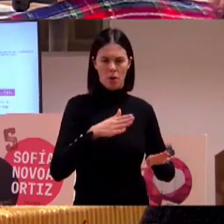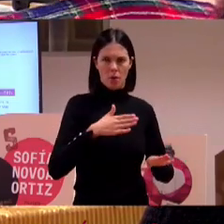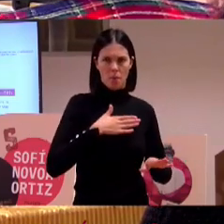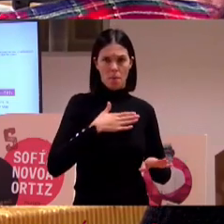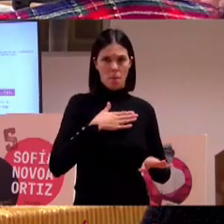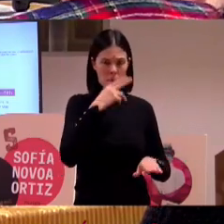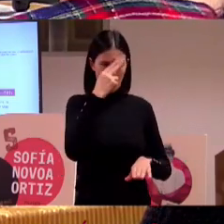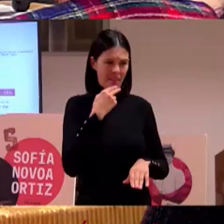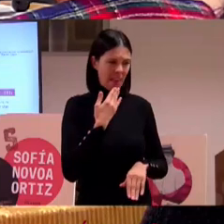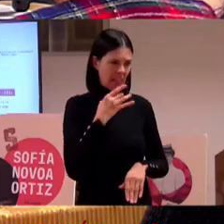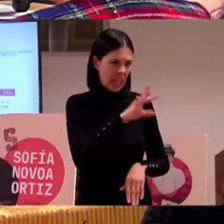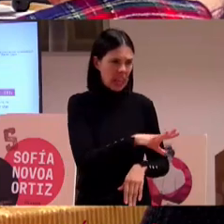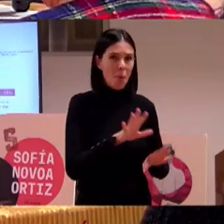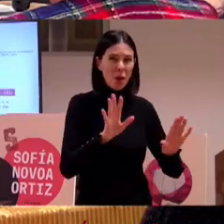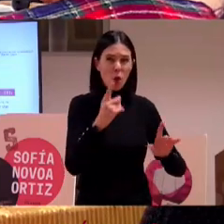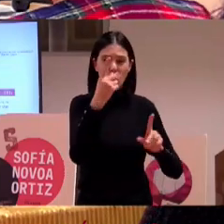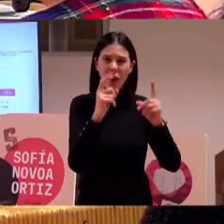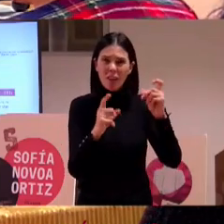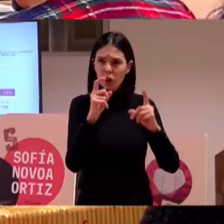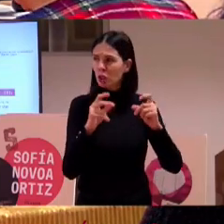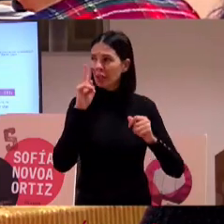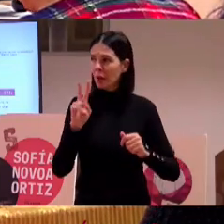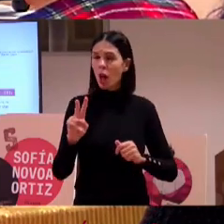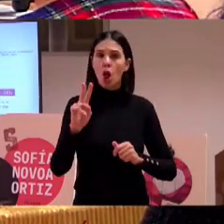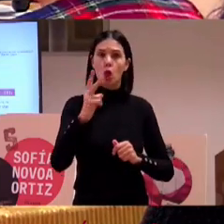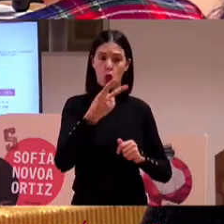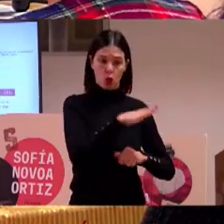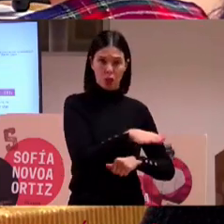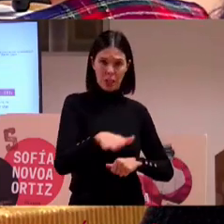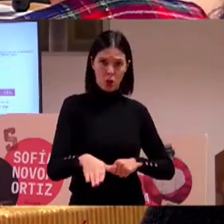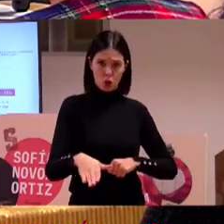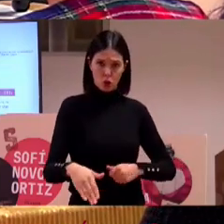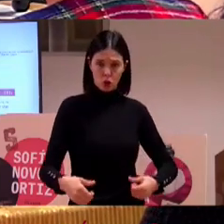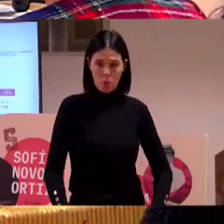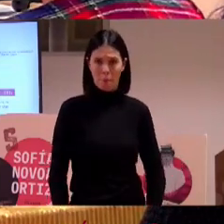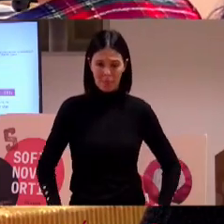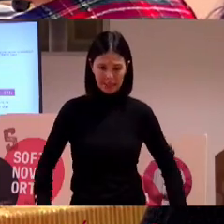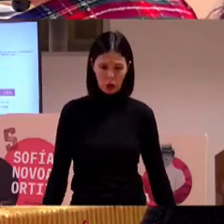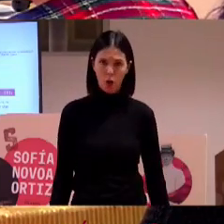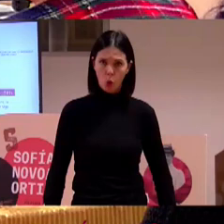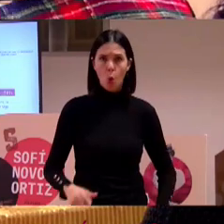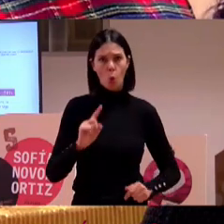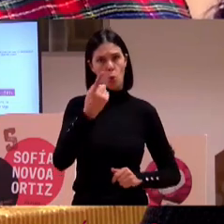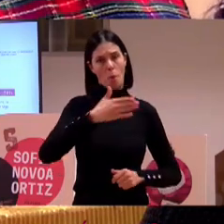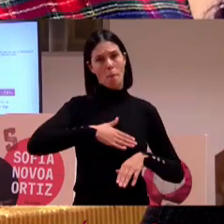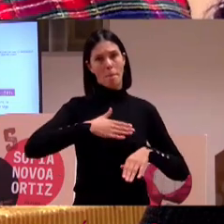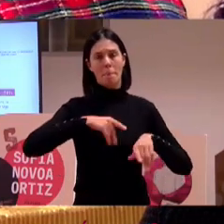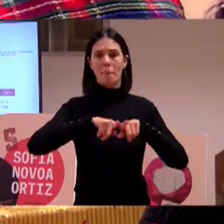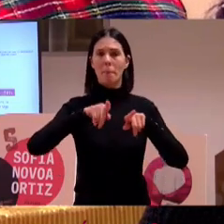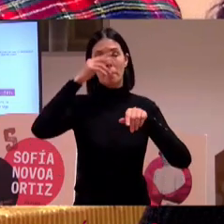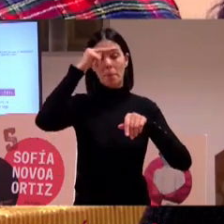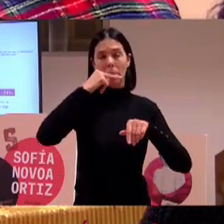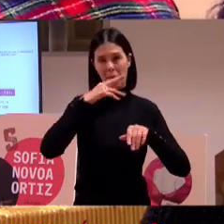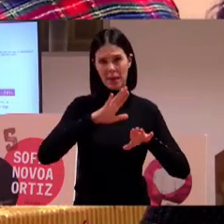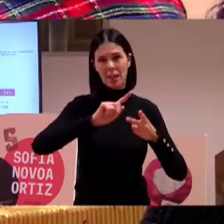claro. una foto en la que... Hay dos niños de pantalón corto, uno de ellos mi padre, y el otro, pues